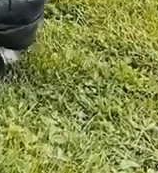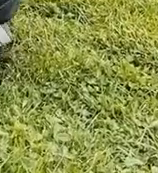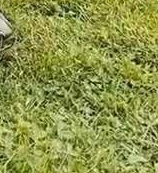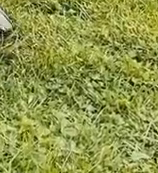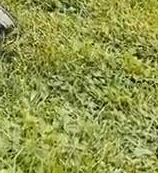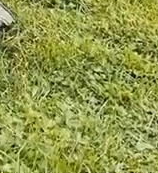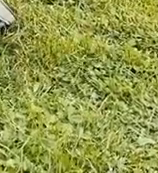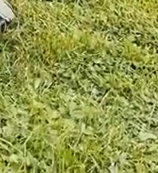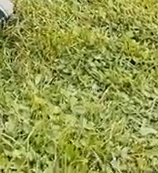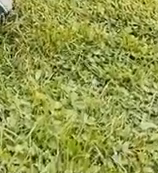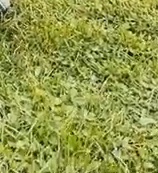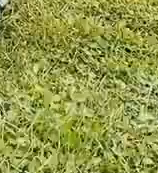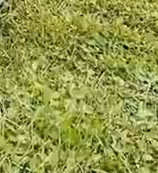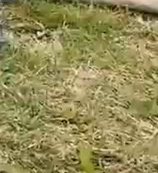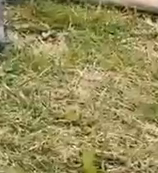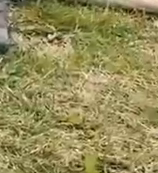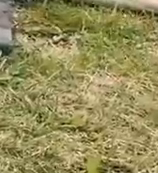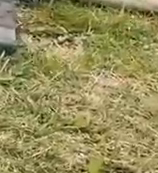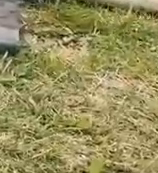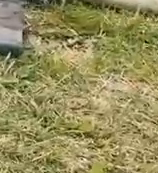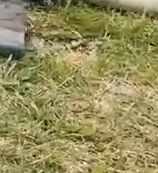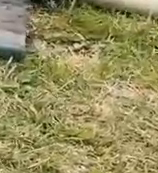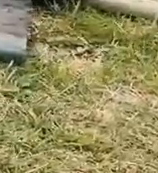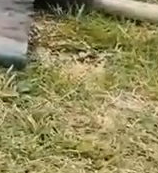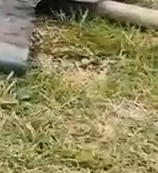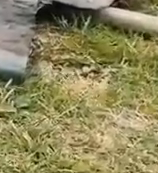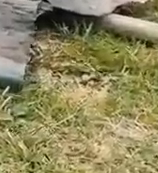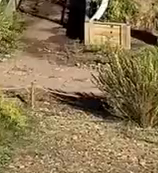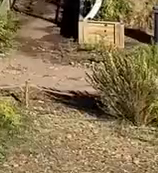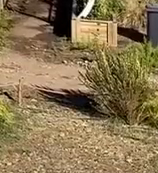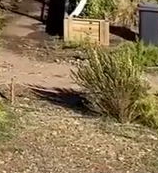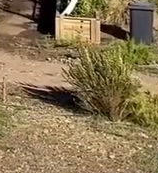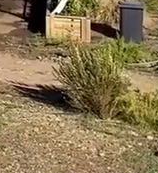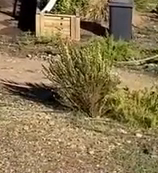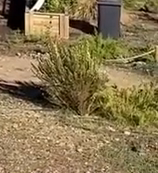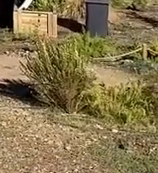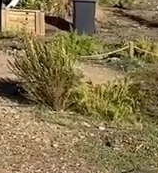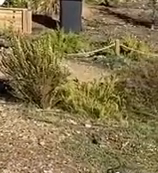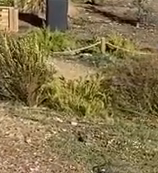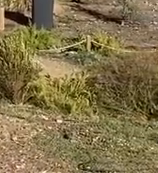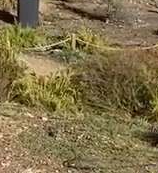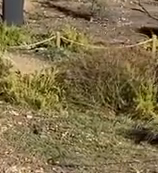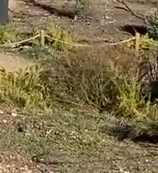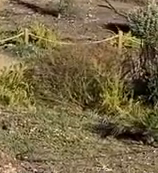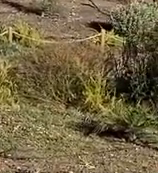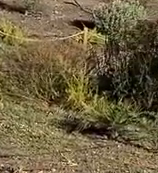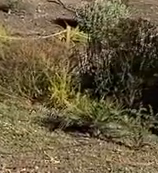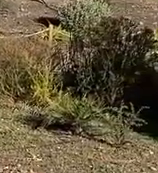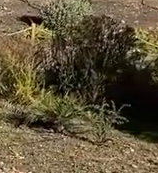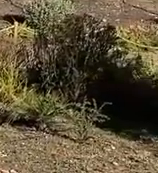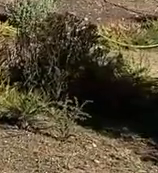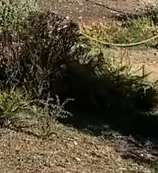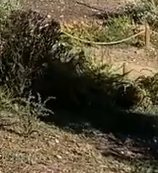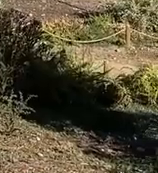ciclos y formas de vida ya que rivalizar con la naturaleza es hacerlo contra nosotros